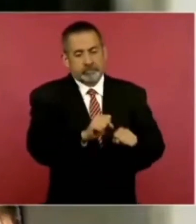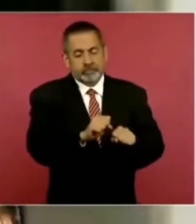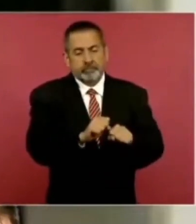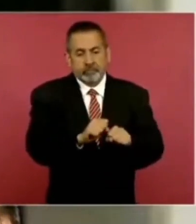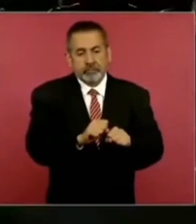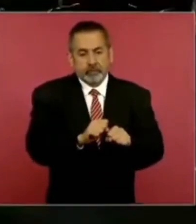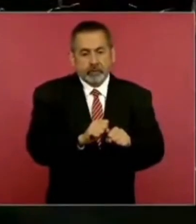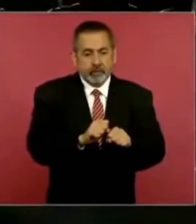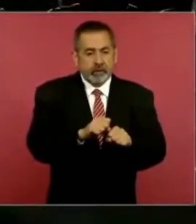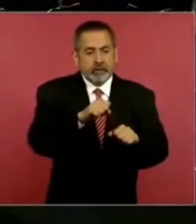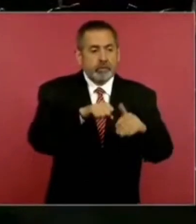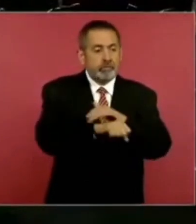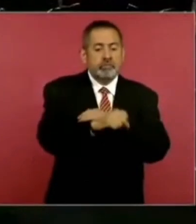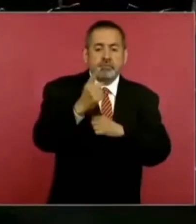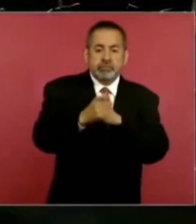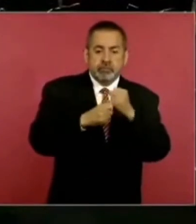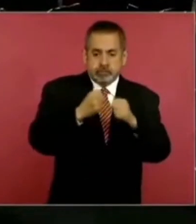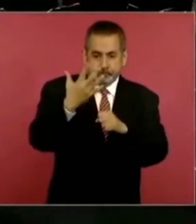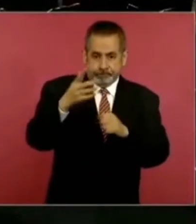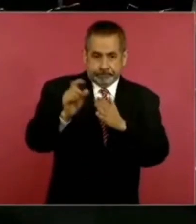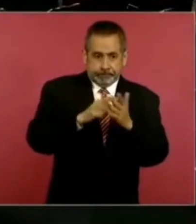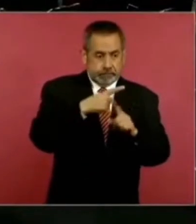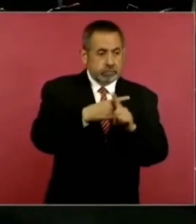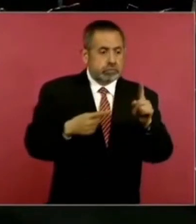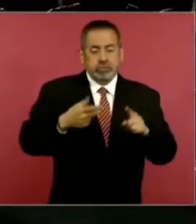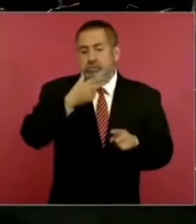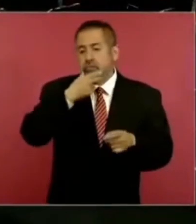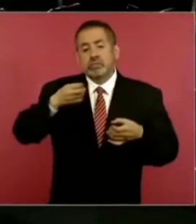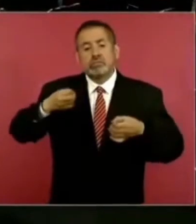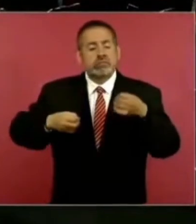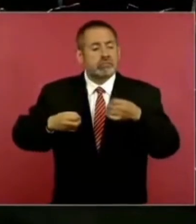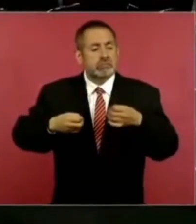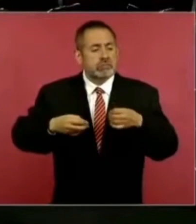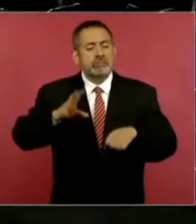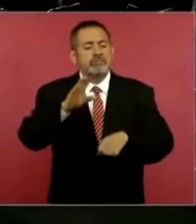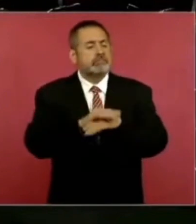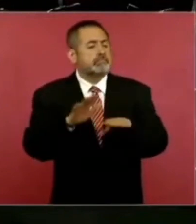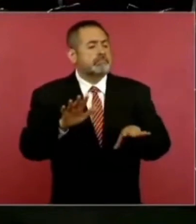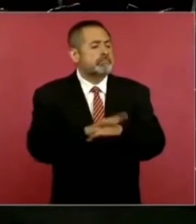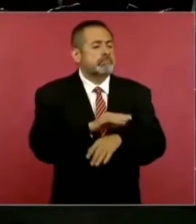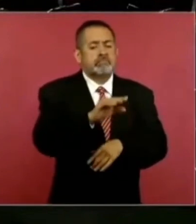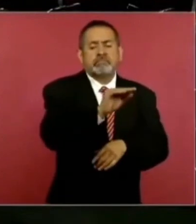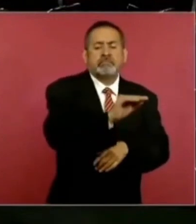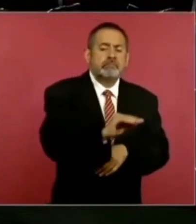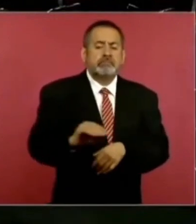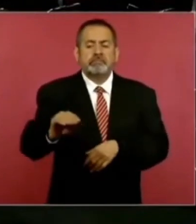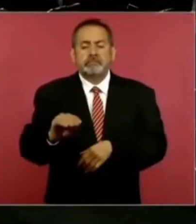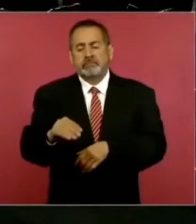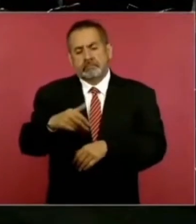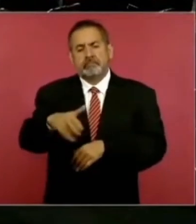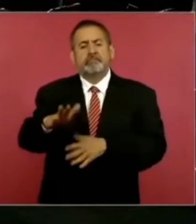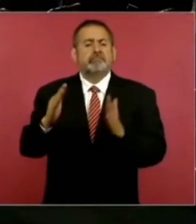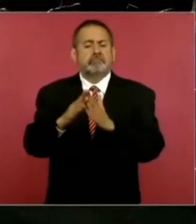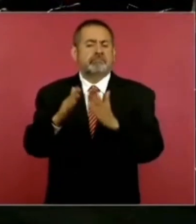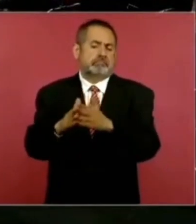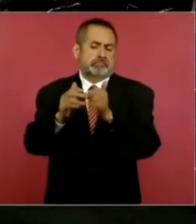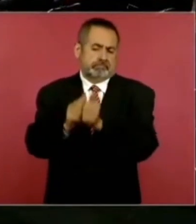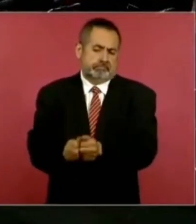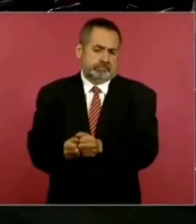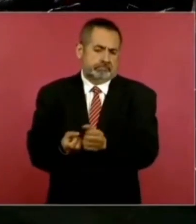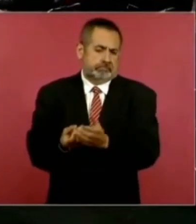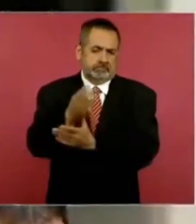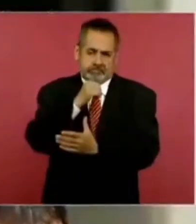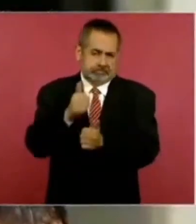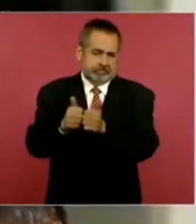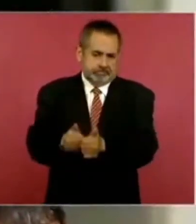cinco meses en el penal del Altiplano, un juez autorizó el cambio de medida cautelar por arraigo domiciliario